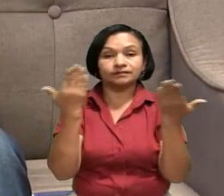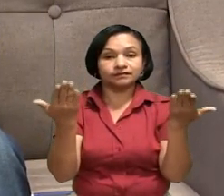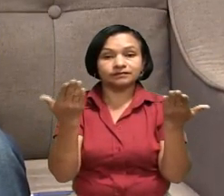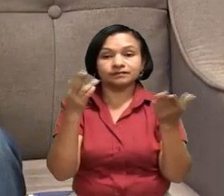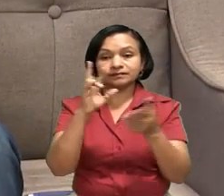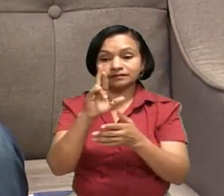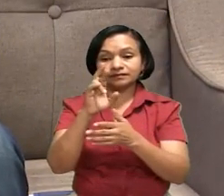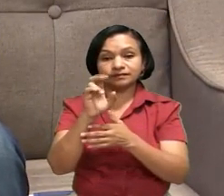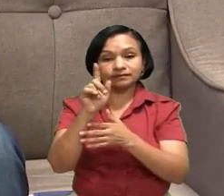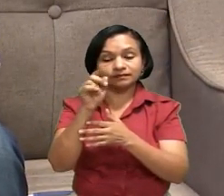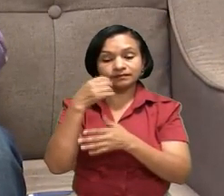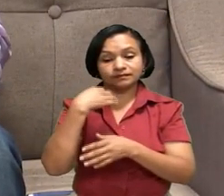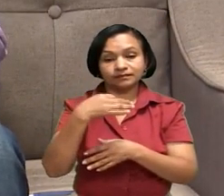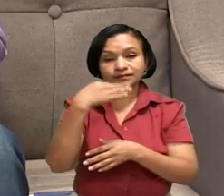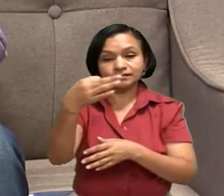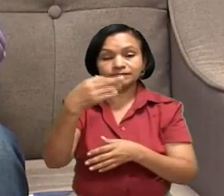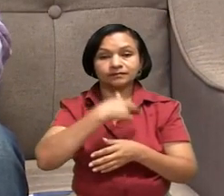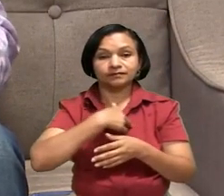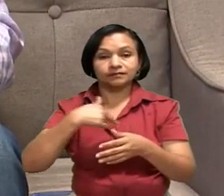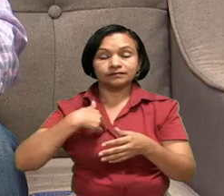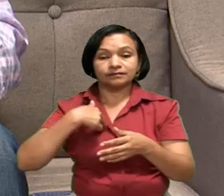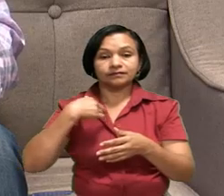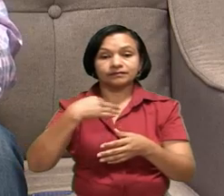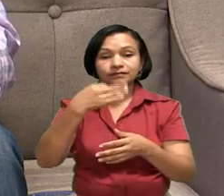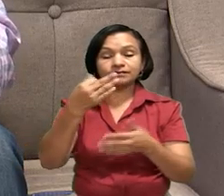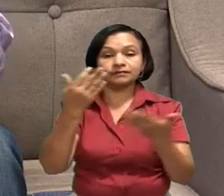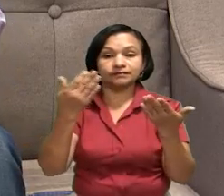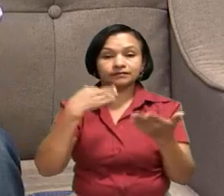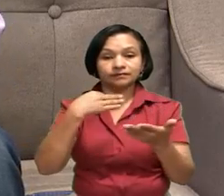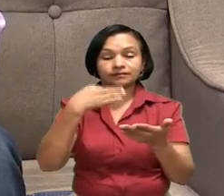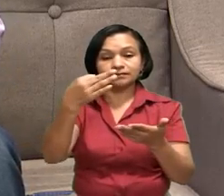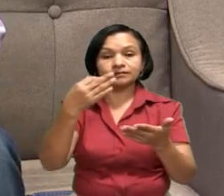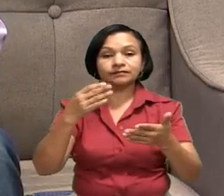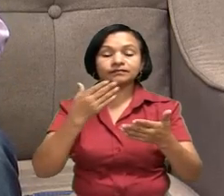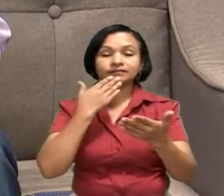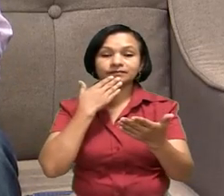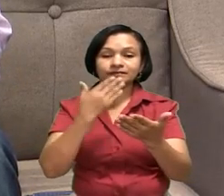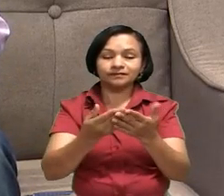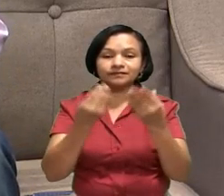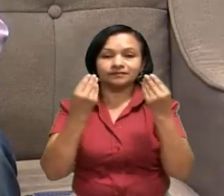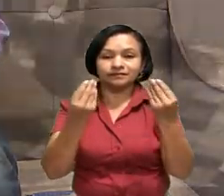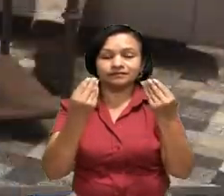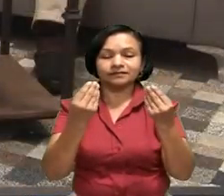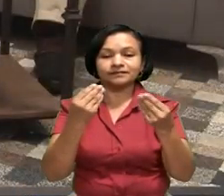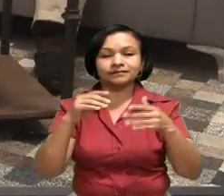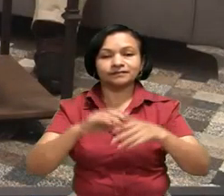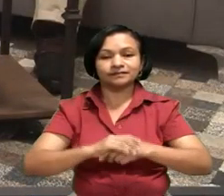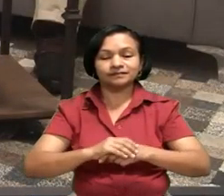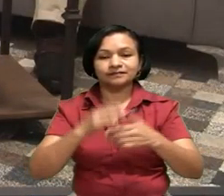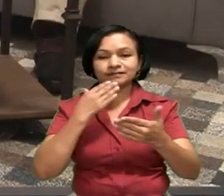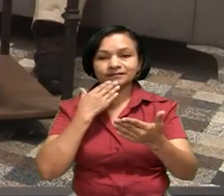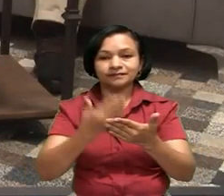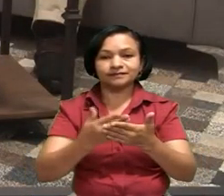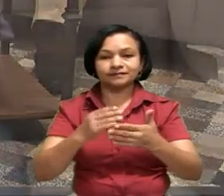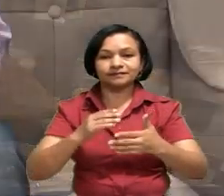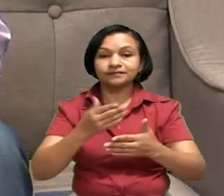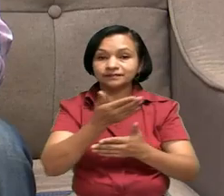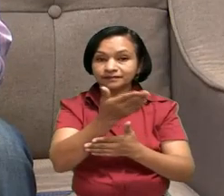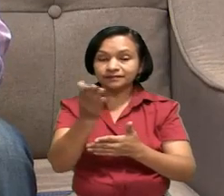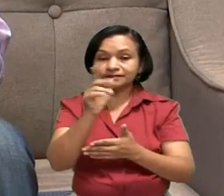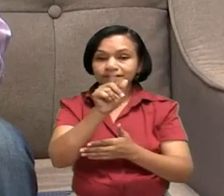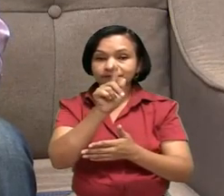retos hacia el futuro futuros próximos unos y en futuros a largo plazo muchas gracias por haber estado con nosotros gracias muy amable y a usted